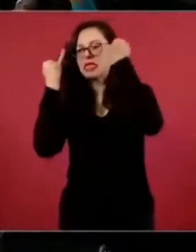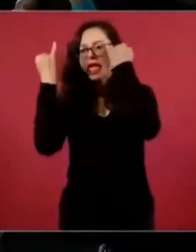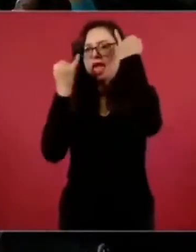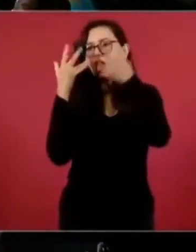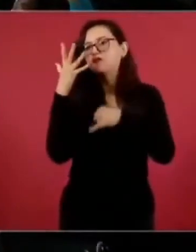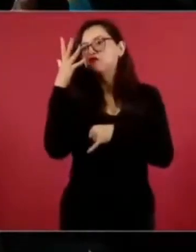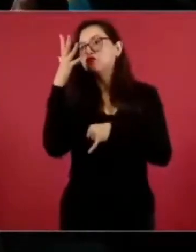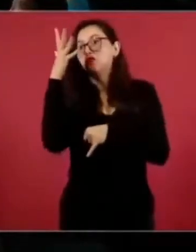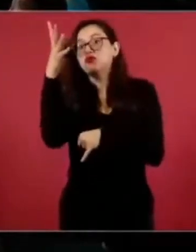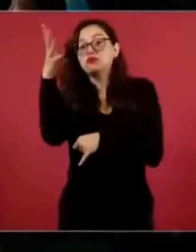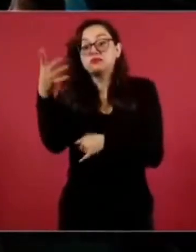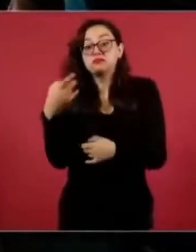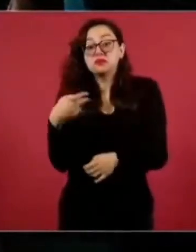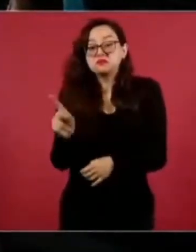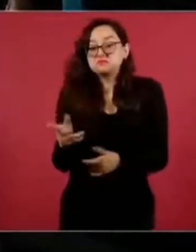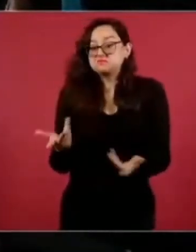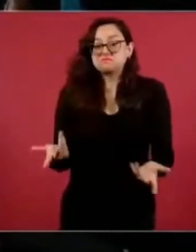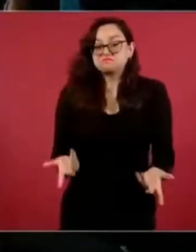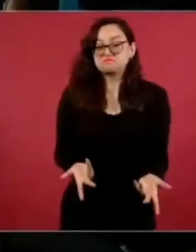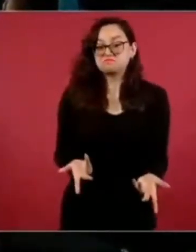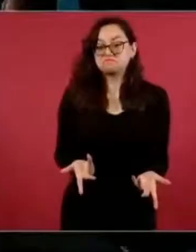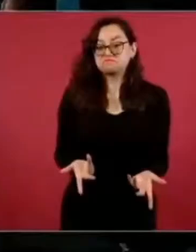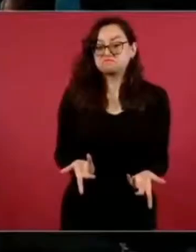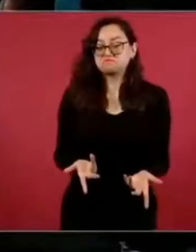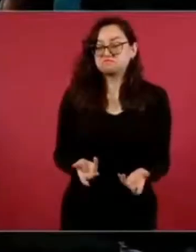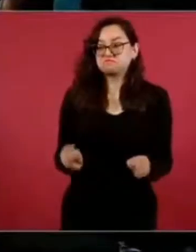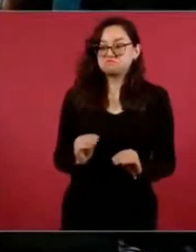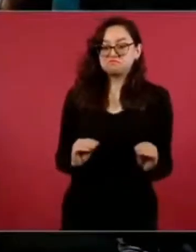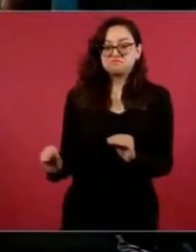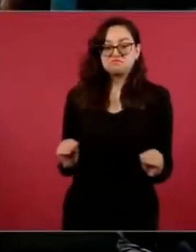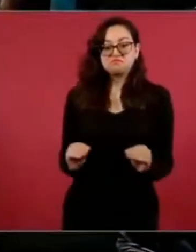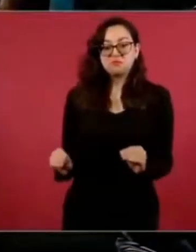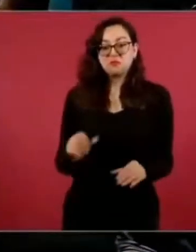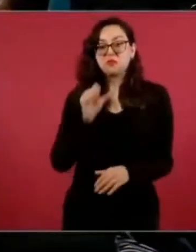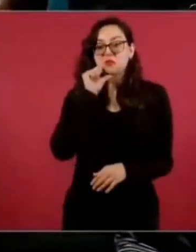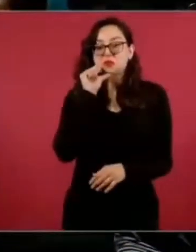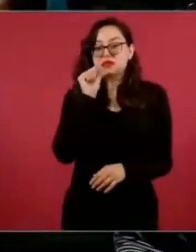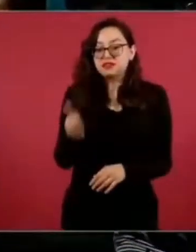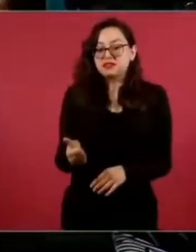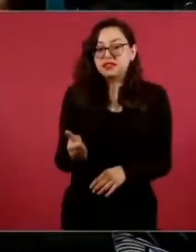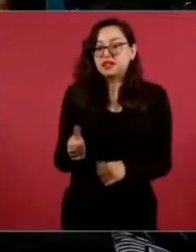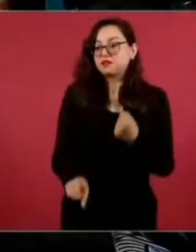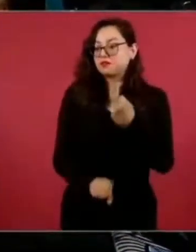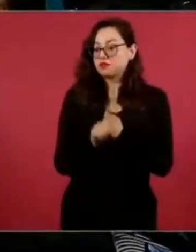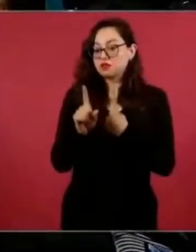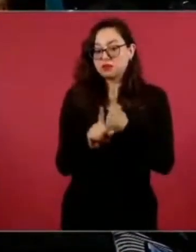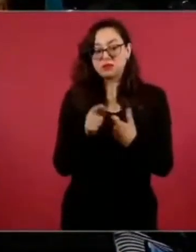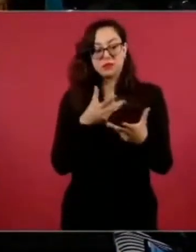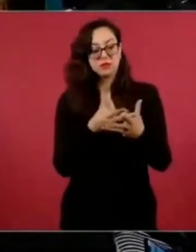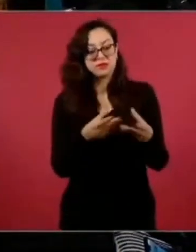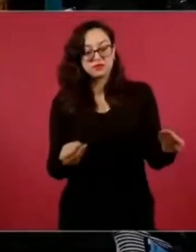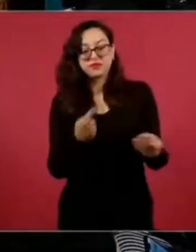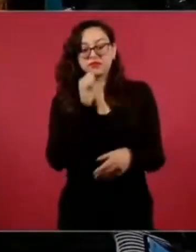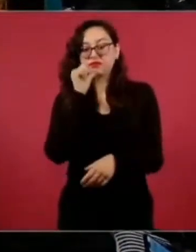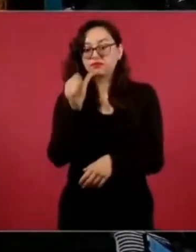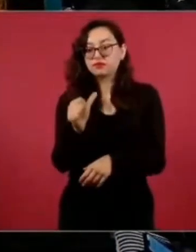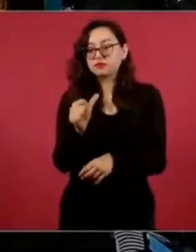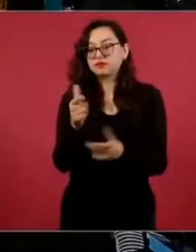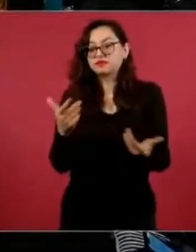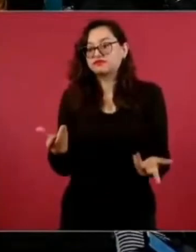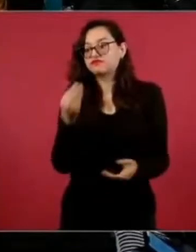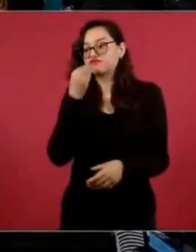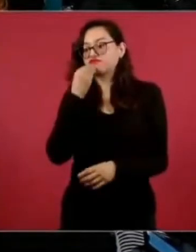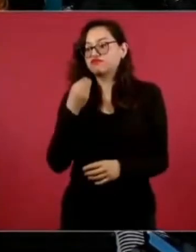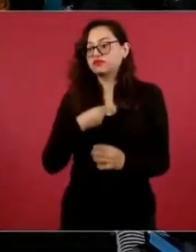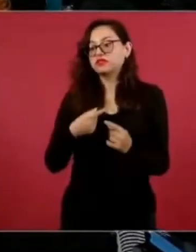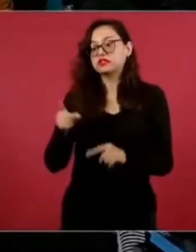bueno, finalmente fue una institución bastante gris, no solucionó los problemas, tuvo que llegar el IMSS Bienestar